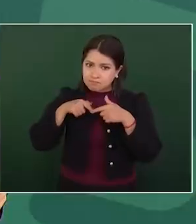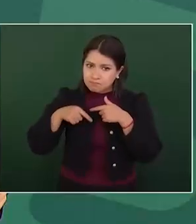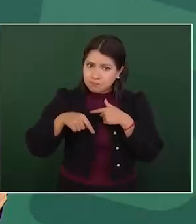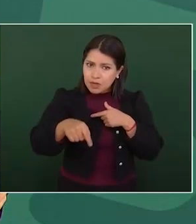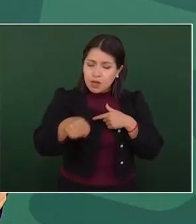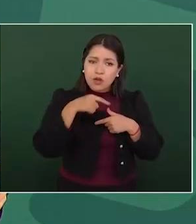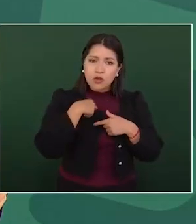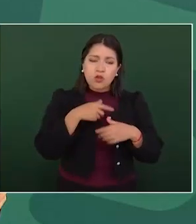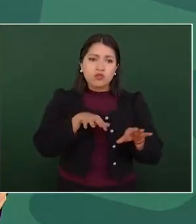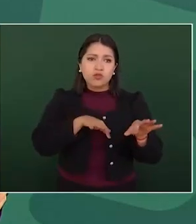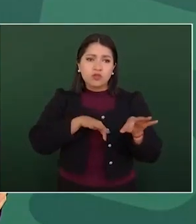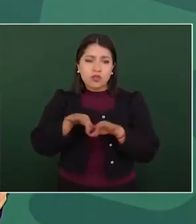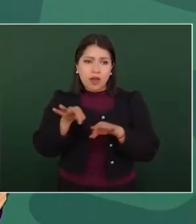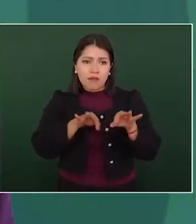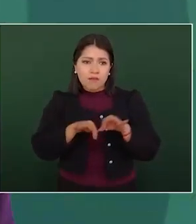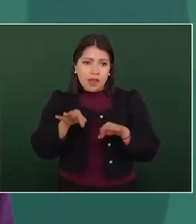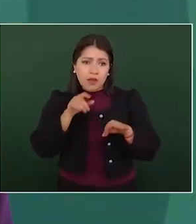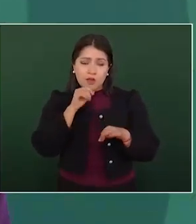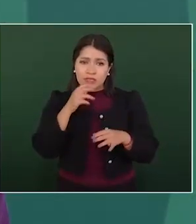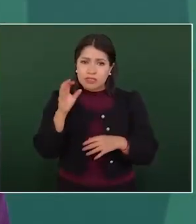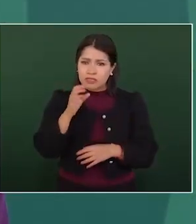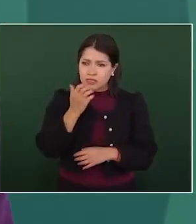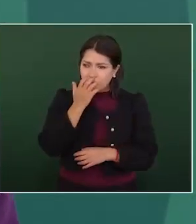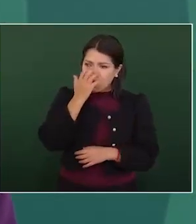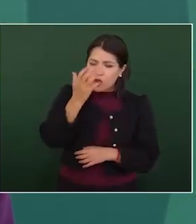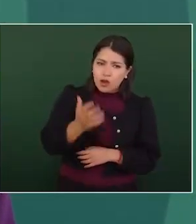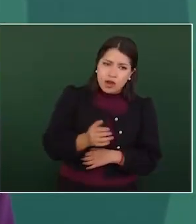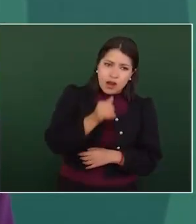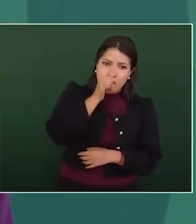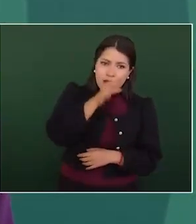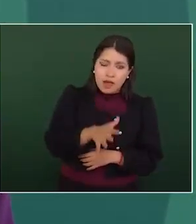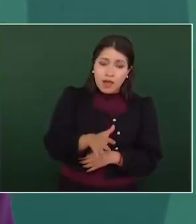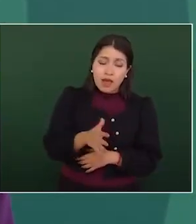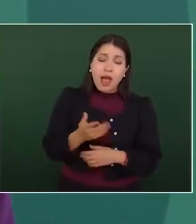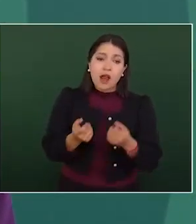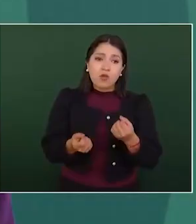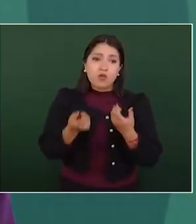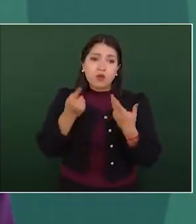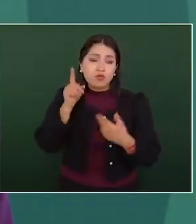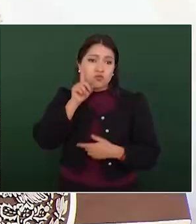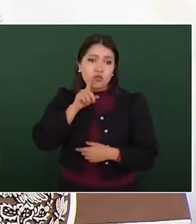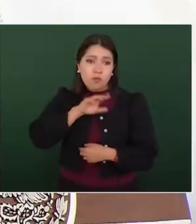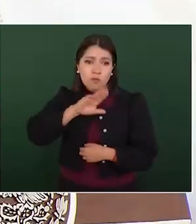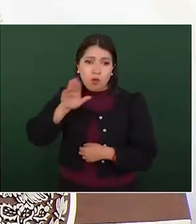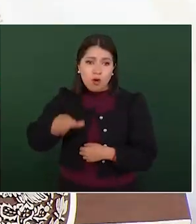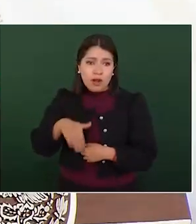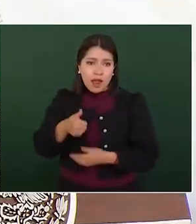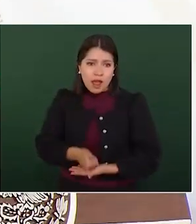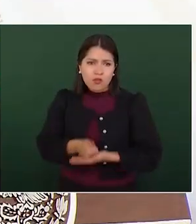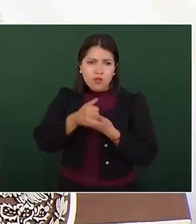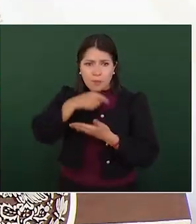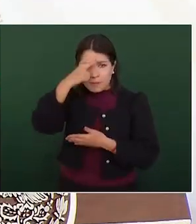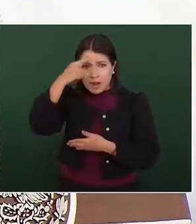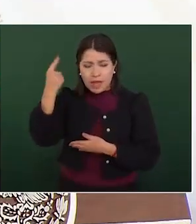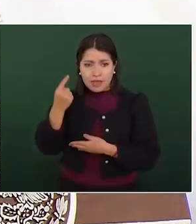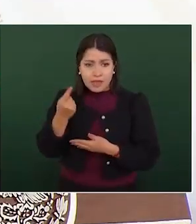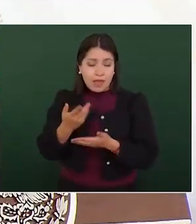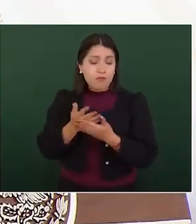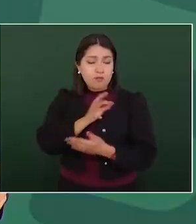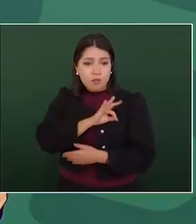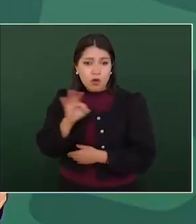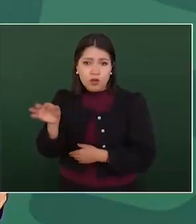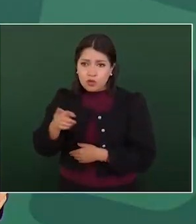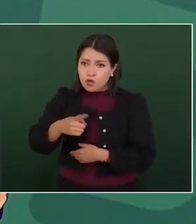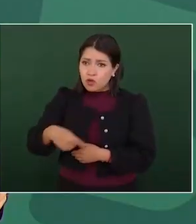su grito y en algunos casos su vida, fueron abriendo la brecha para que un día como hoy pudiéramos